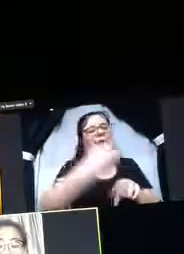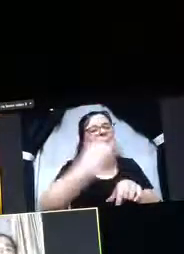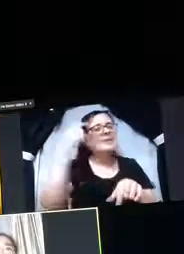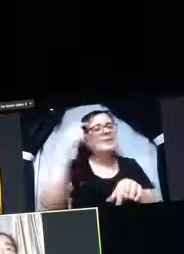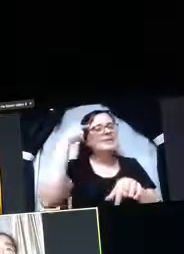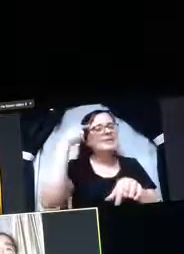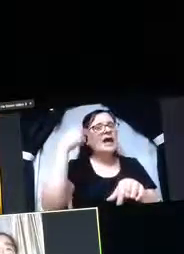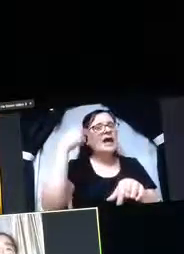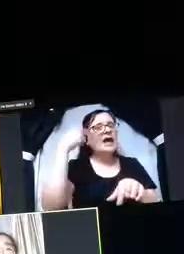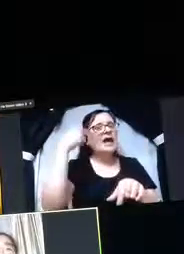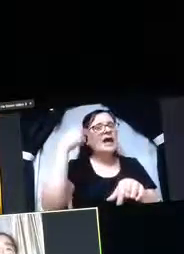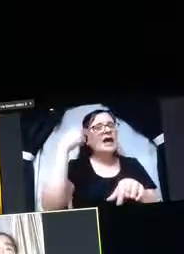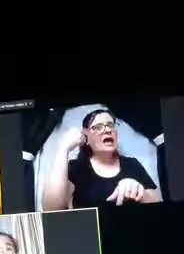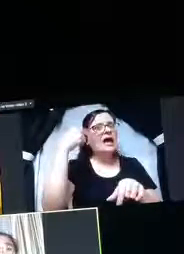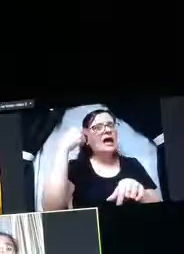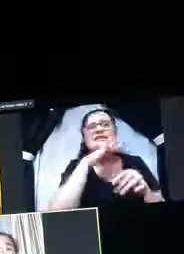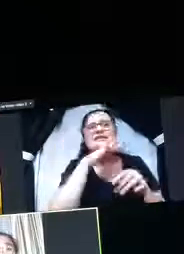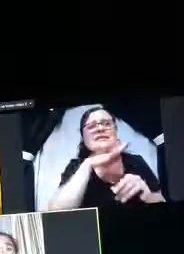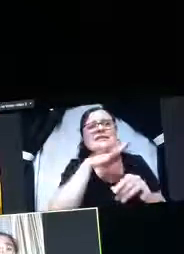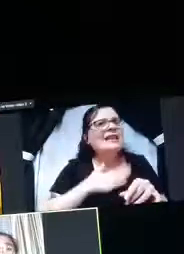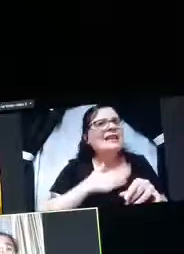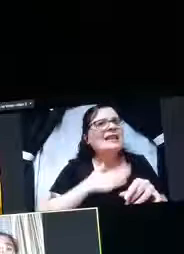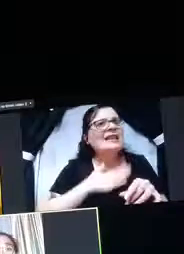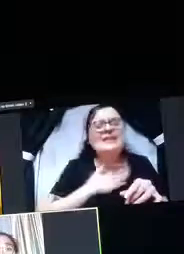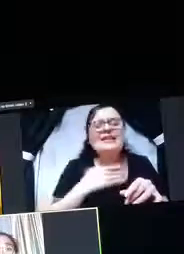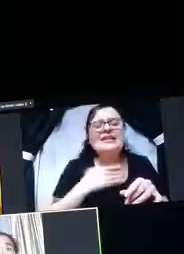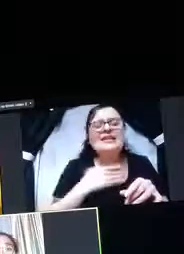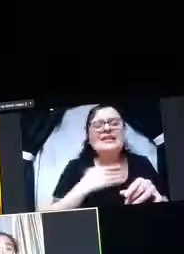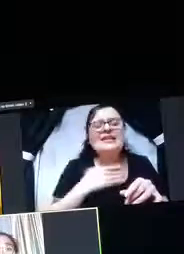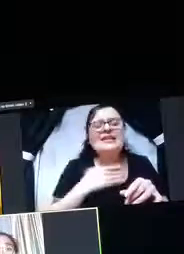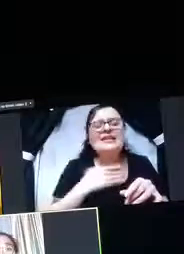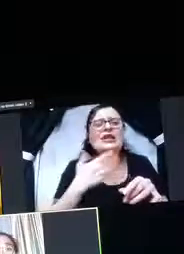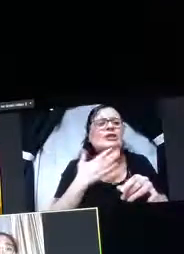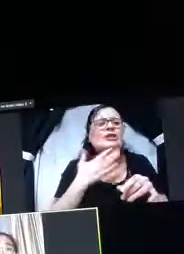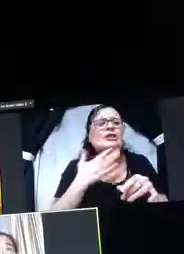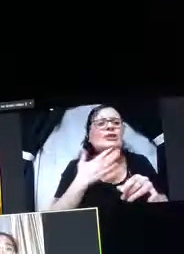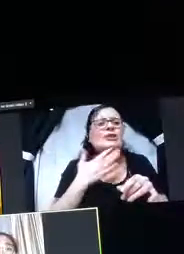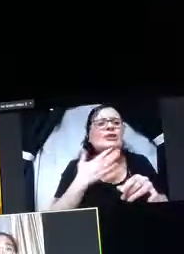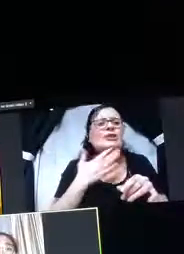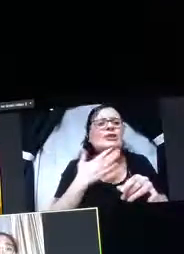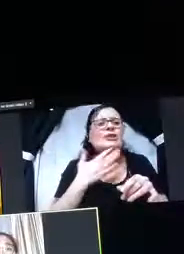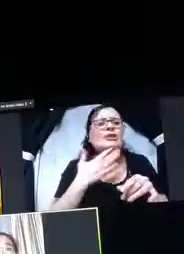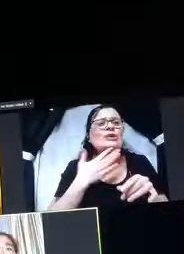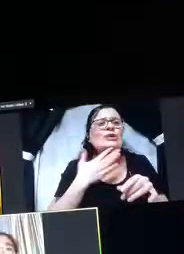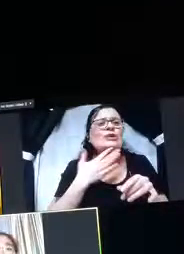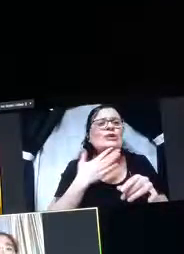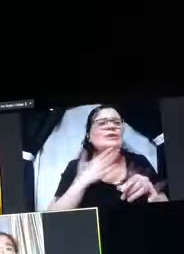sí dentro de la concepción. Pero está también esto de la ambigüedad